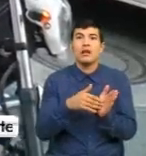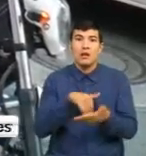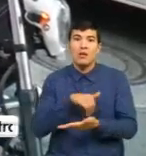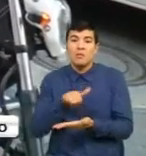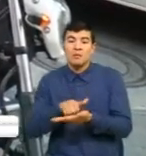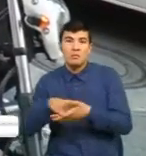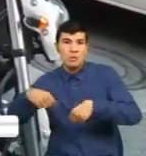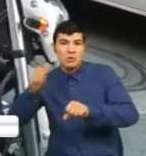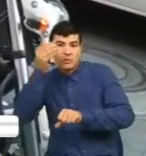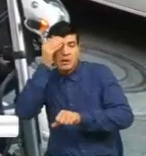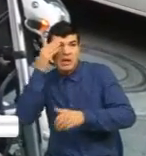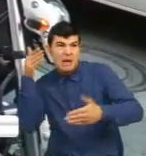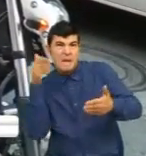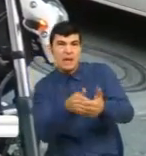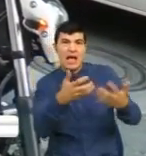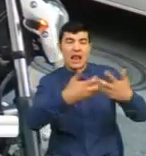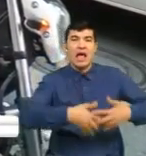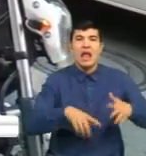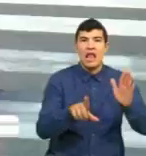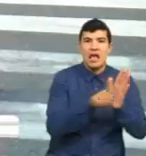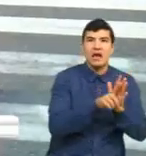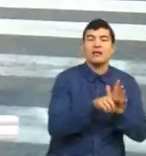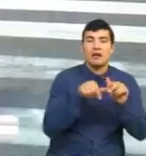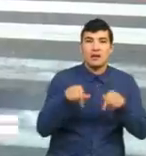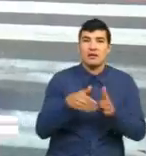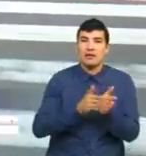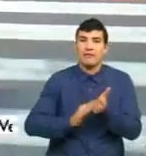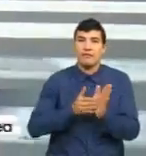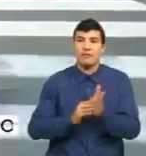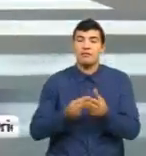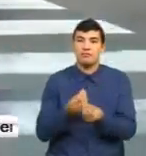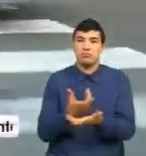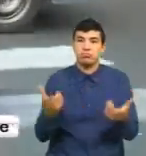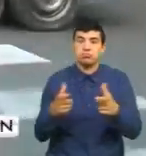mototaxistas y piratas que ejercen en Florida Blanca cada vez son más frecuentes.